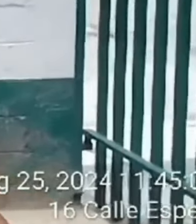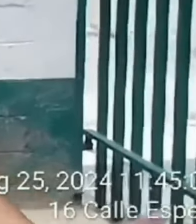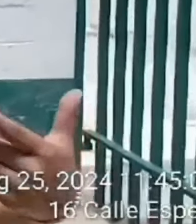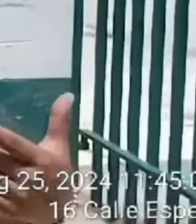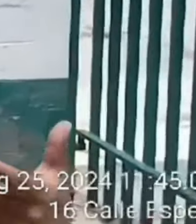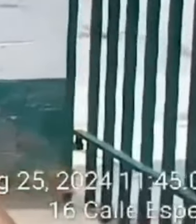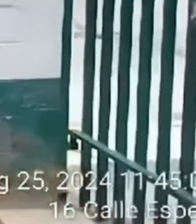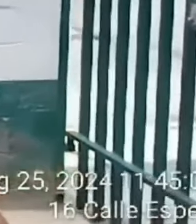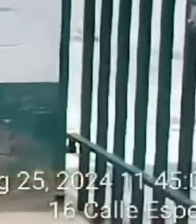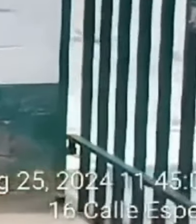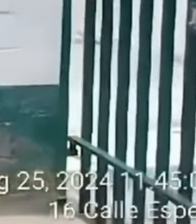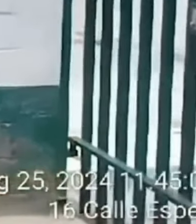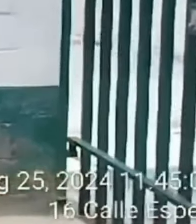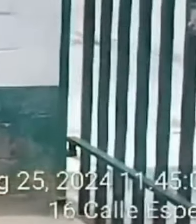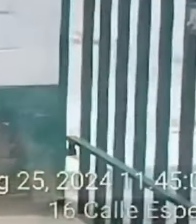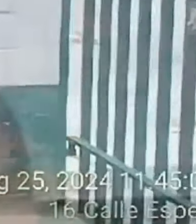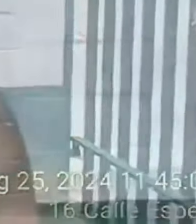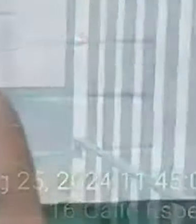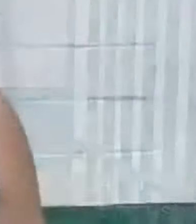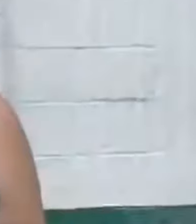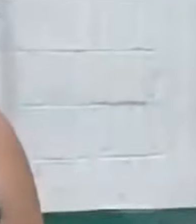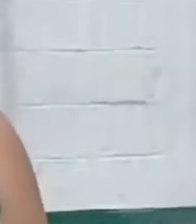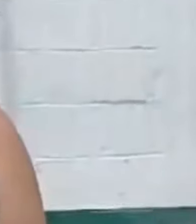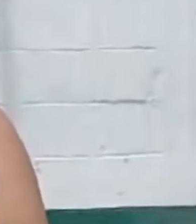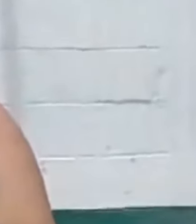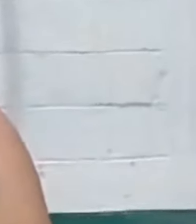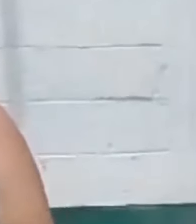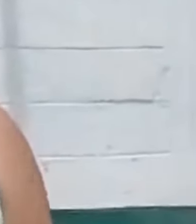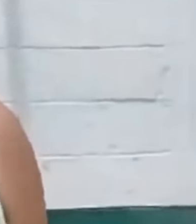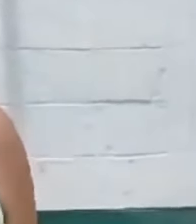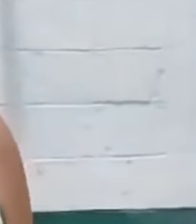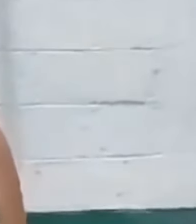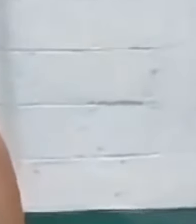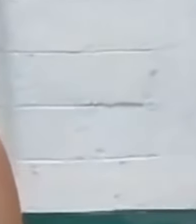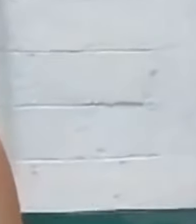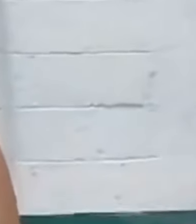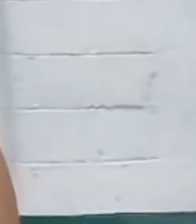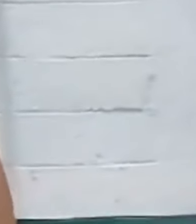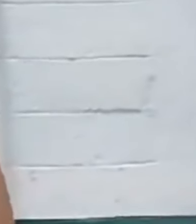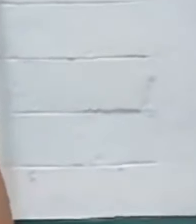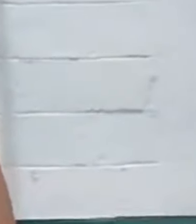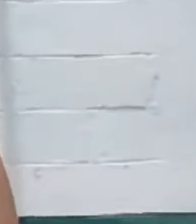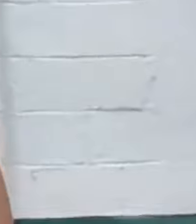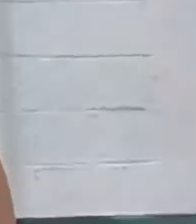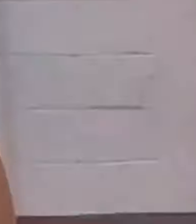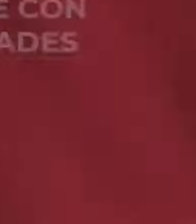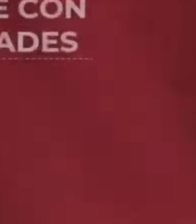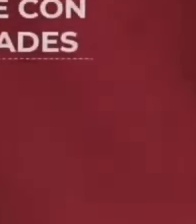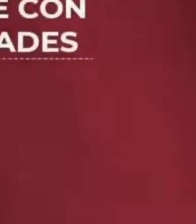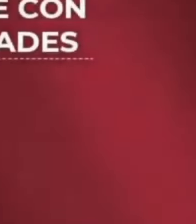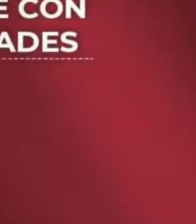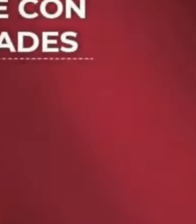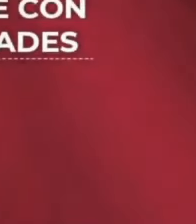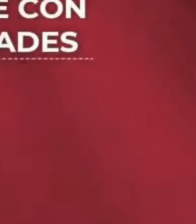chequeos, tanto para mí como para mi hijo. Agradecemos demasiado la oportunidad de tener.